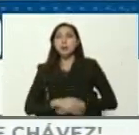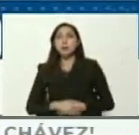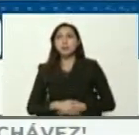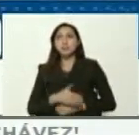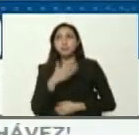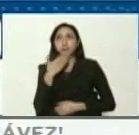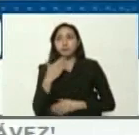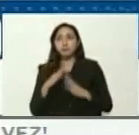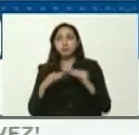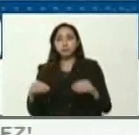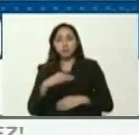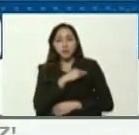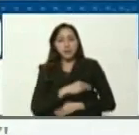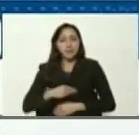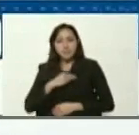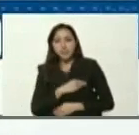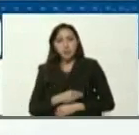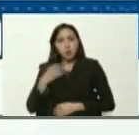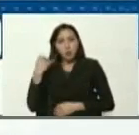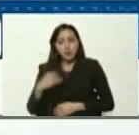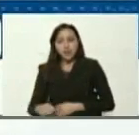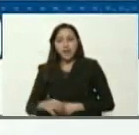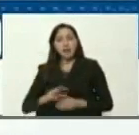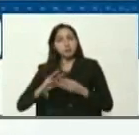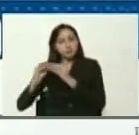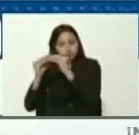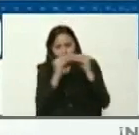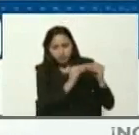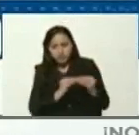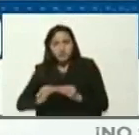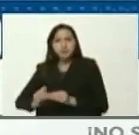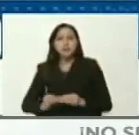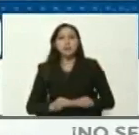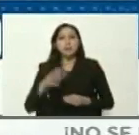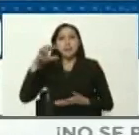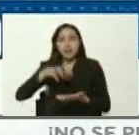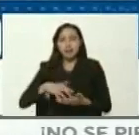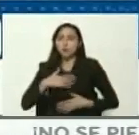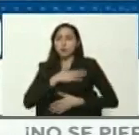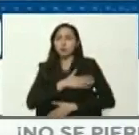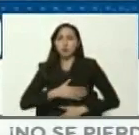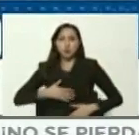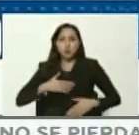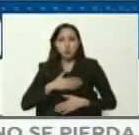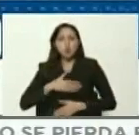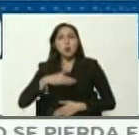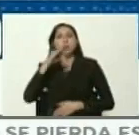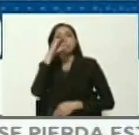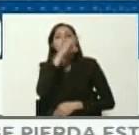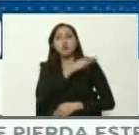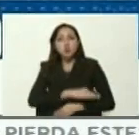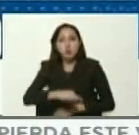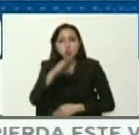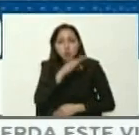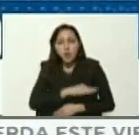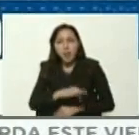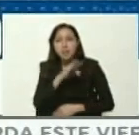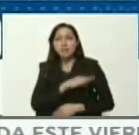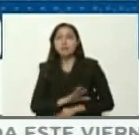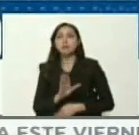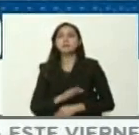mejoramiento de todas las misiones, al restablecimiento del estado de bienestar venezolano. social,